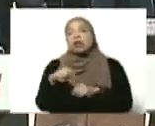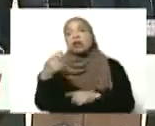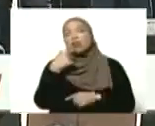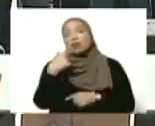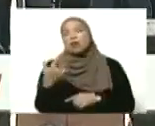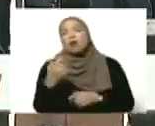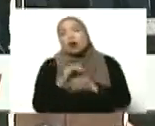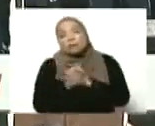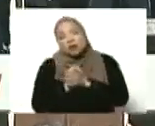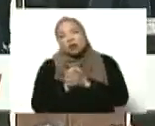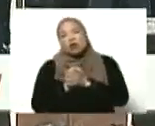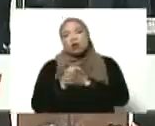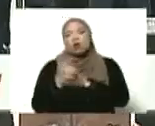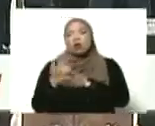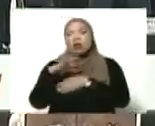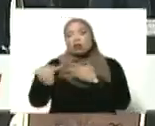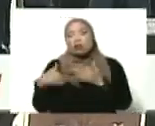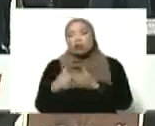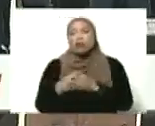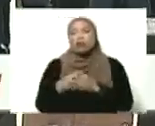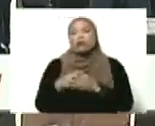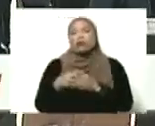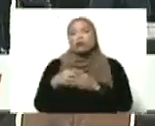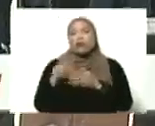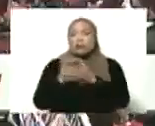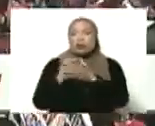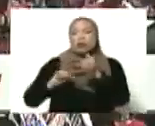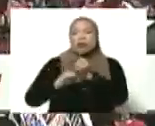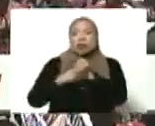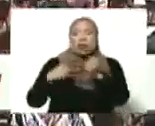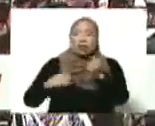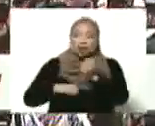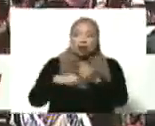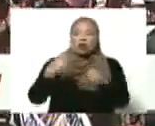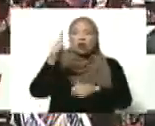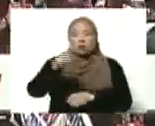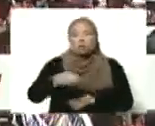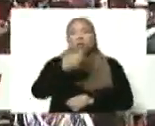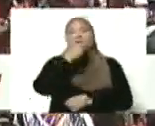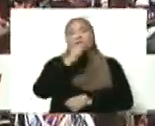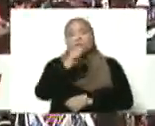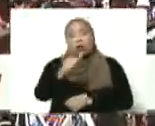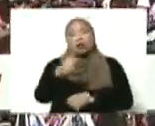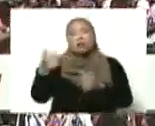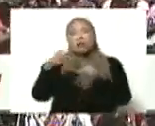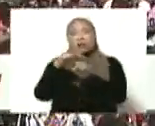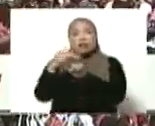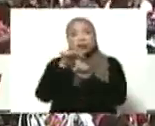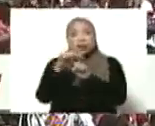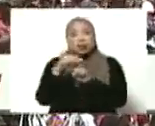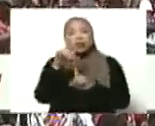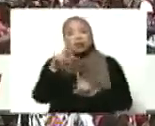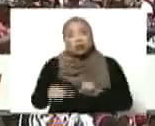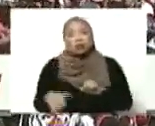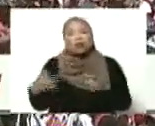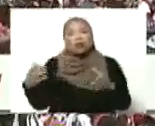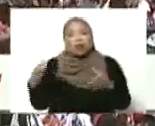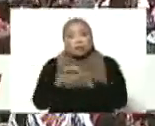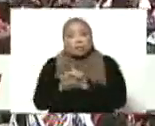nosotros nos toca, solidarios, compañeros. En las buenas y en las malas. Si es en las malas, más